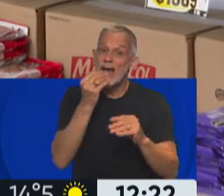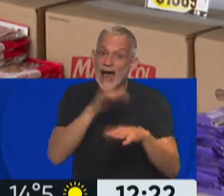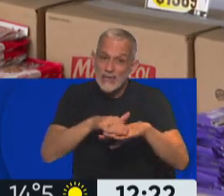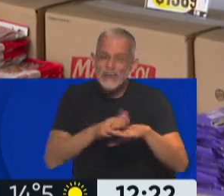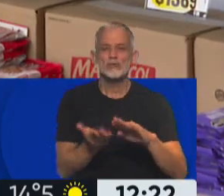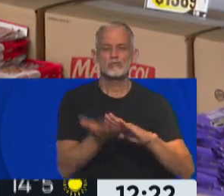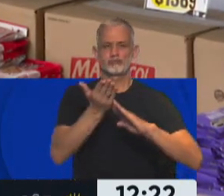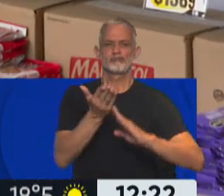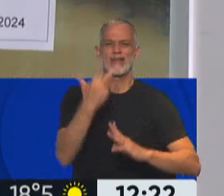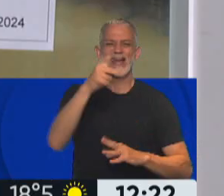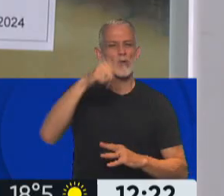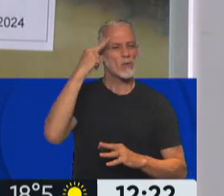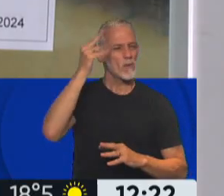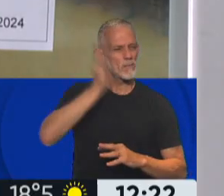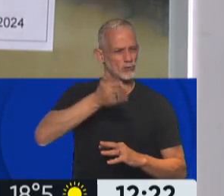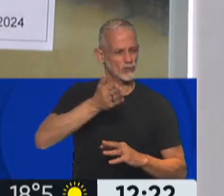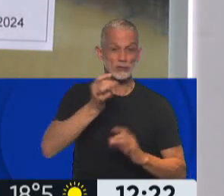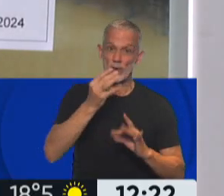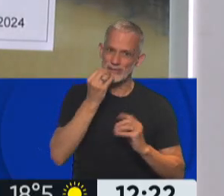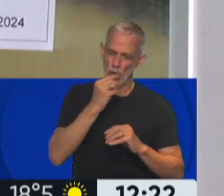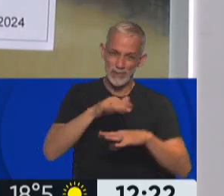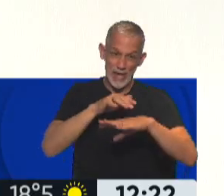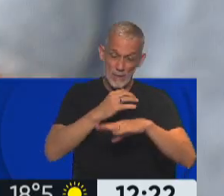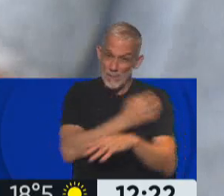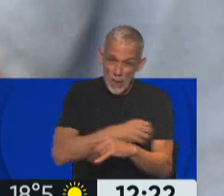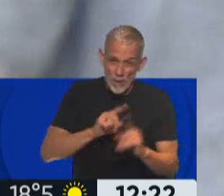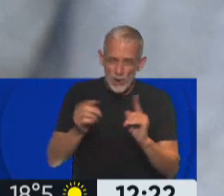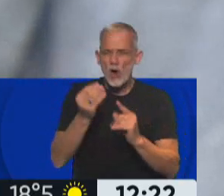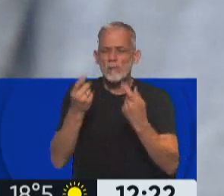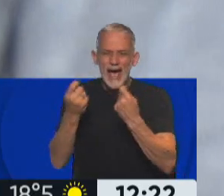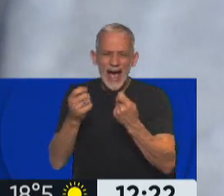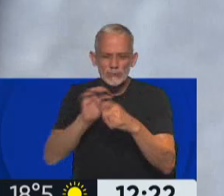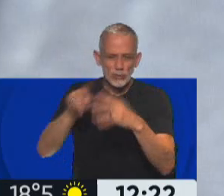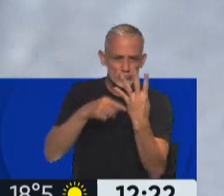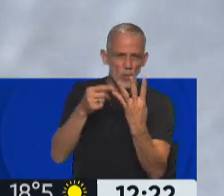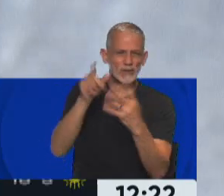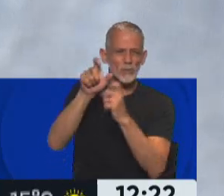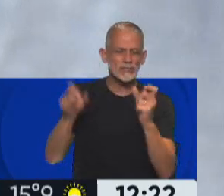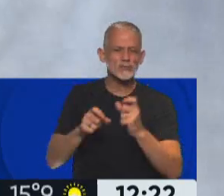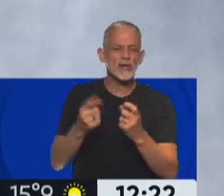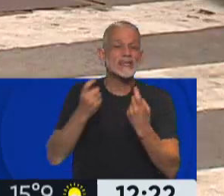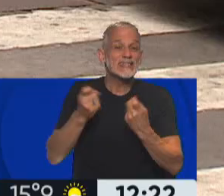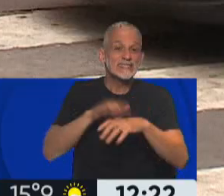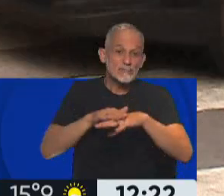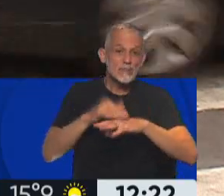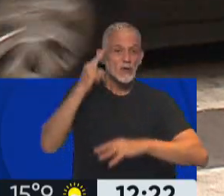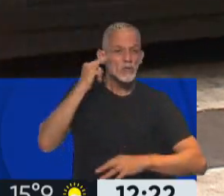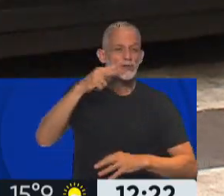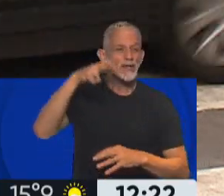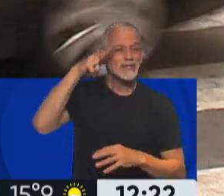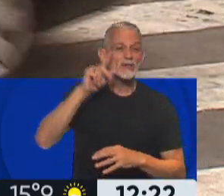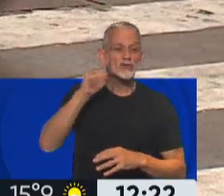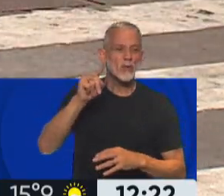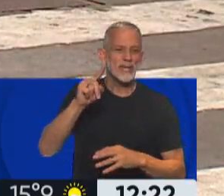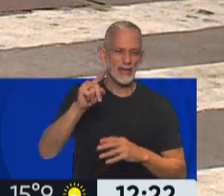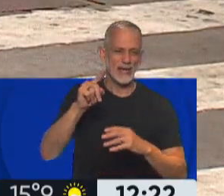un 3,9%. Para no ser pobre, un hogar tipo necesitó 939.887